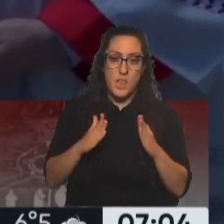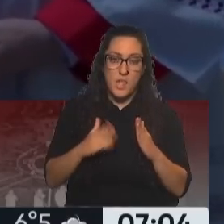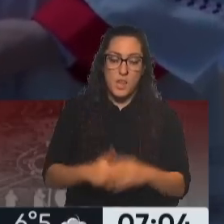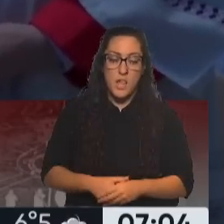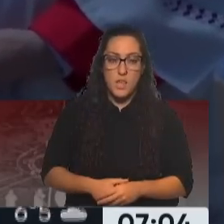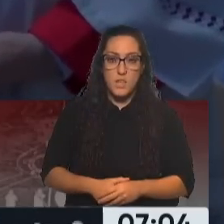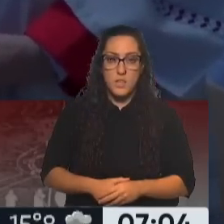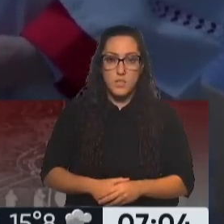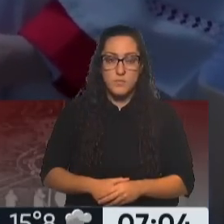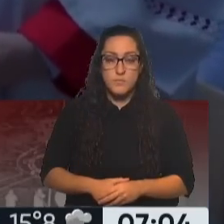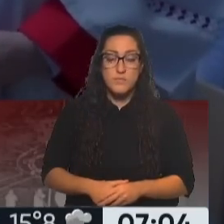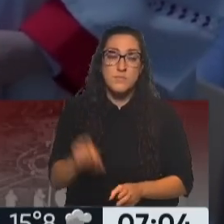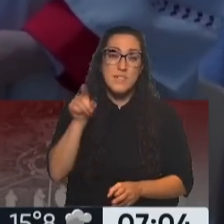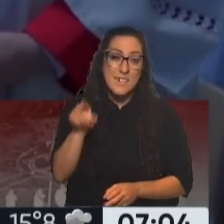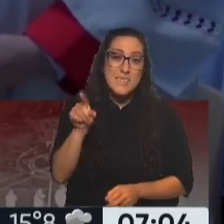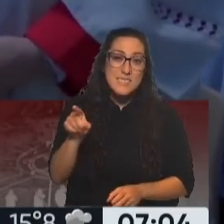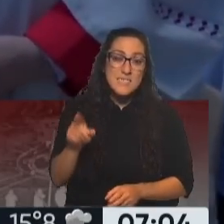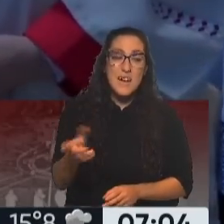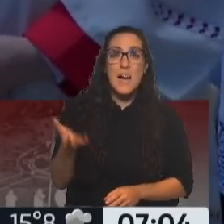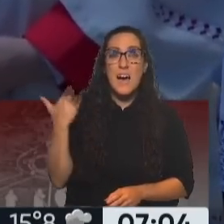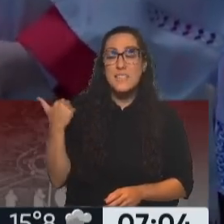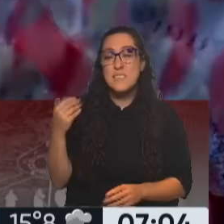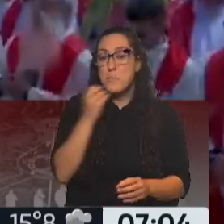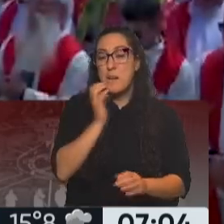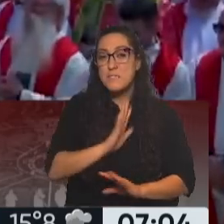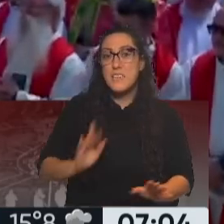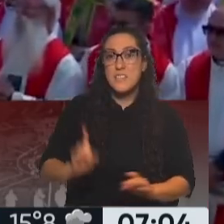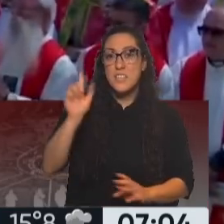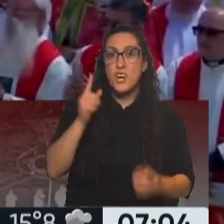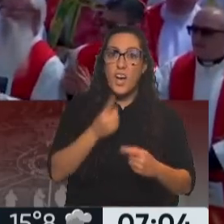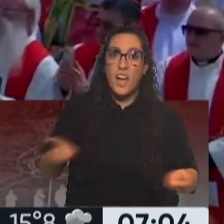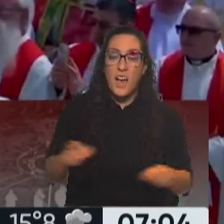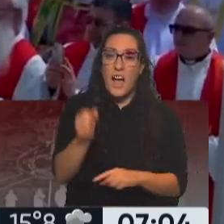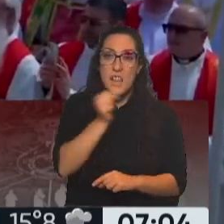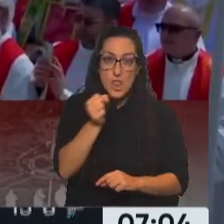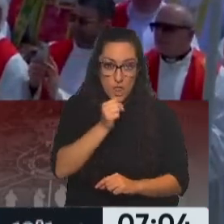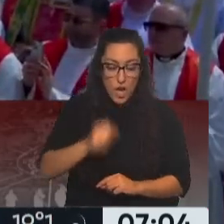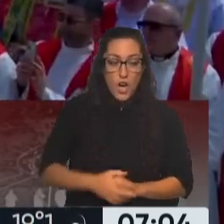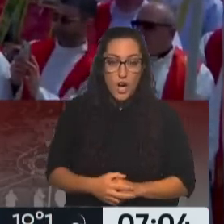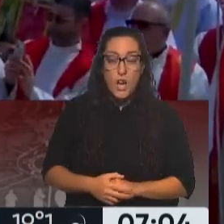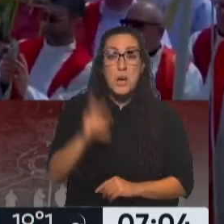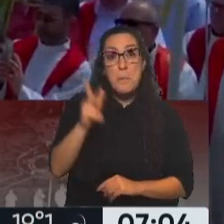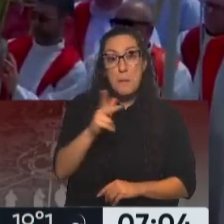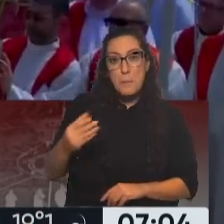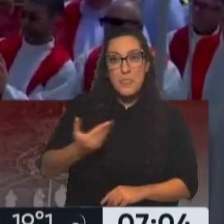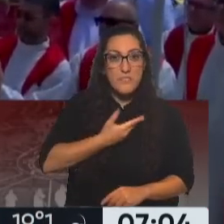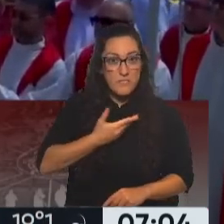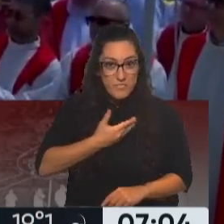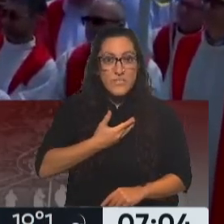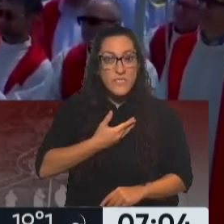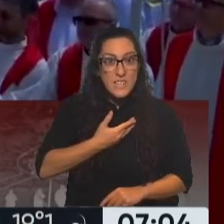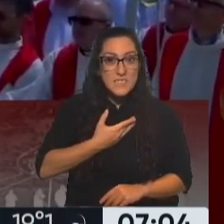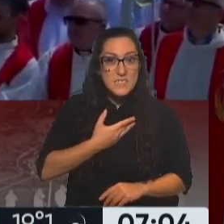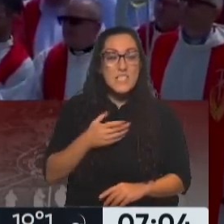Magnificat, con el cual ella cantó las maravillas del Señor, un canto que el Papa Francisco, por su